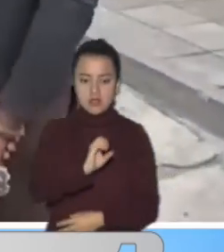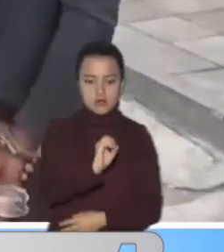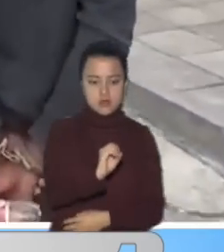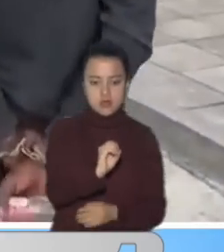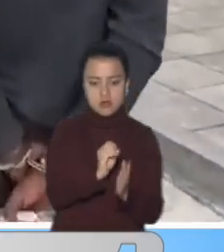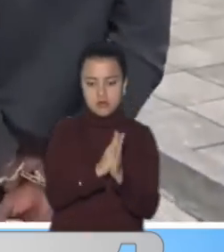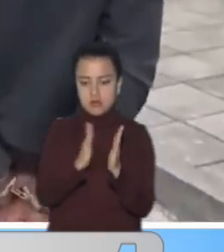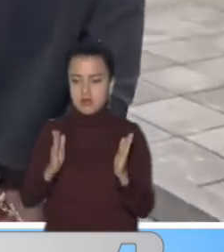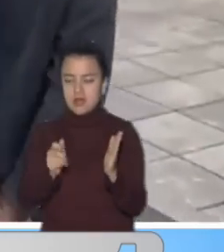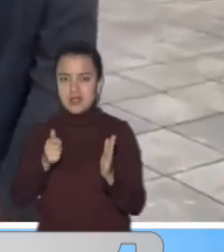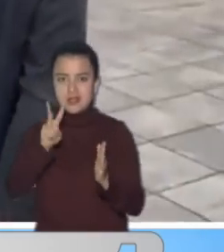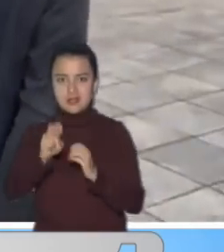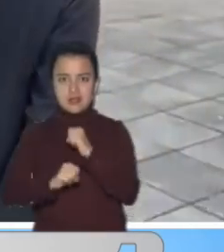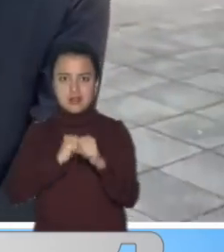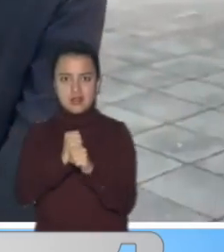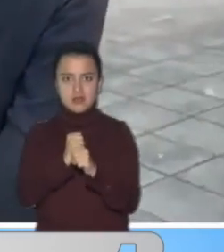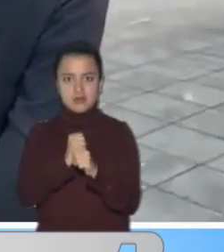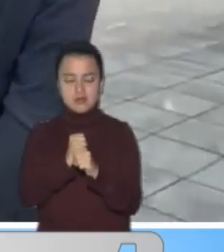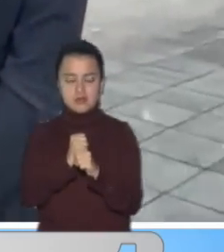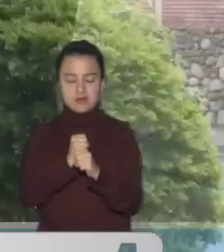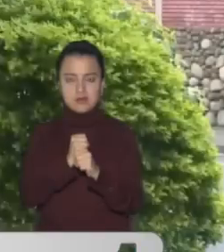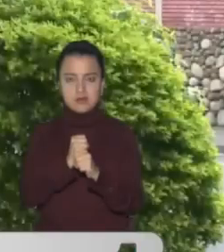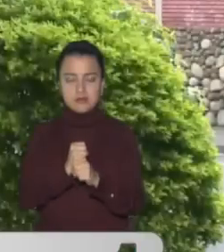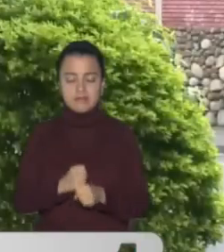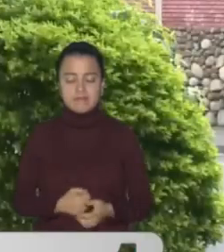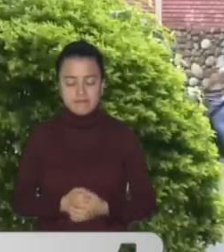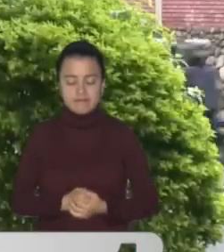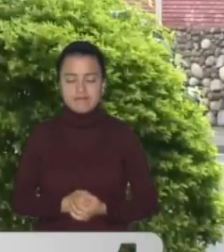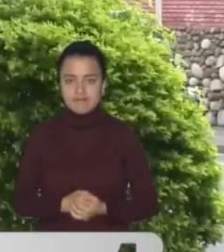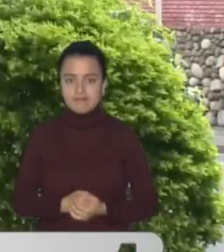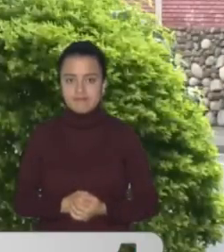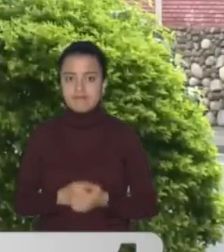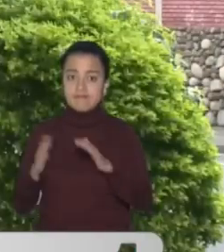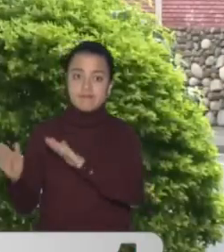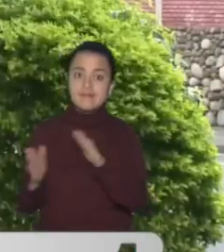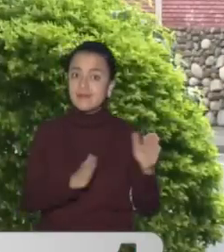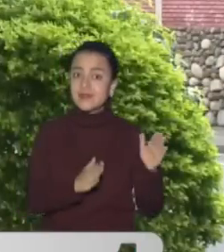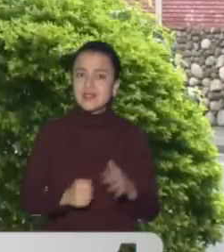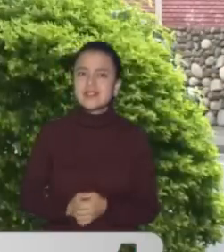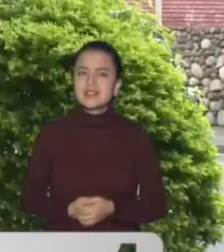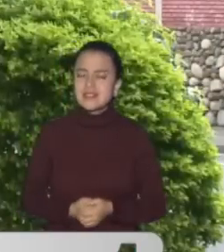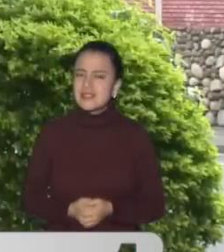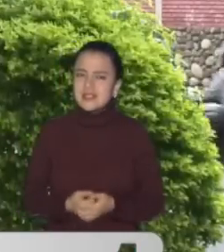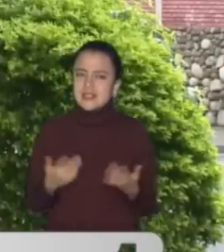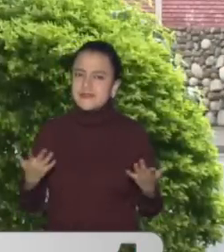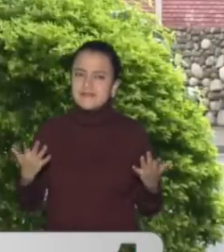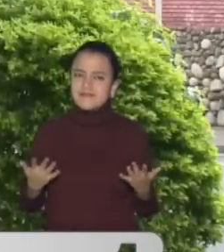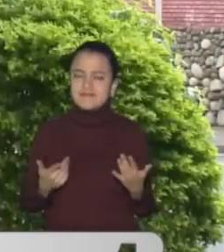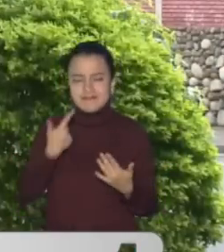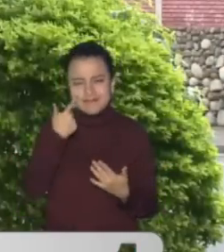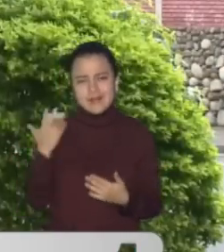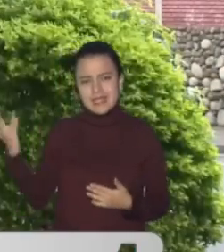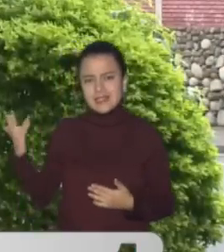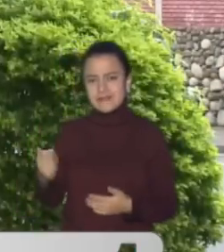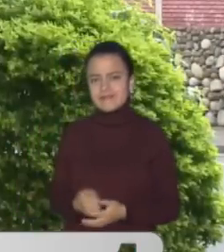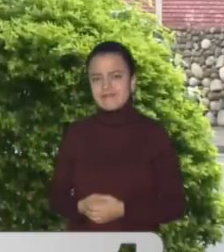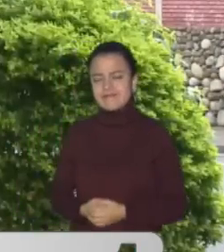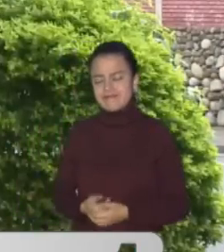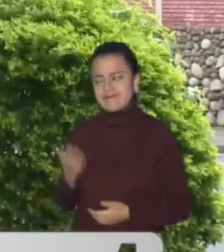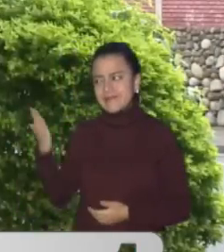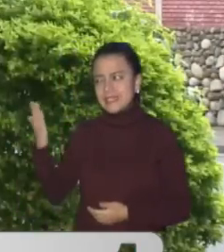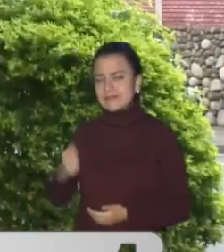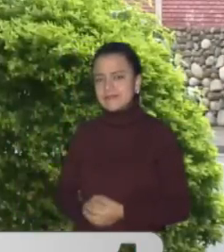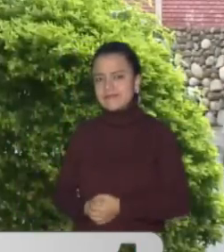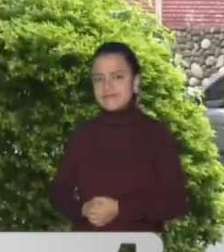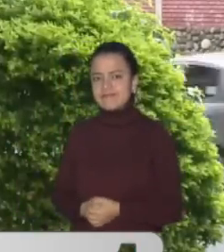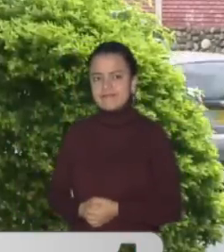los 17 años de edad. Y ahorita vamos con otra noticia, pero primero quiero que ustedes observen los siguientes